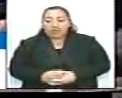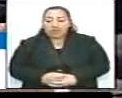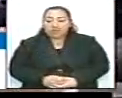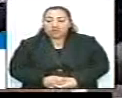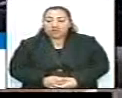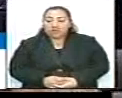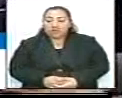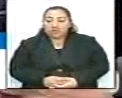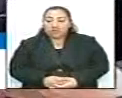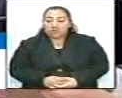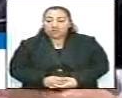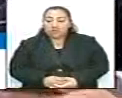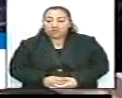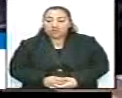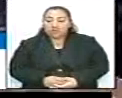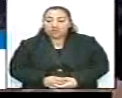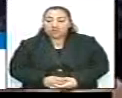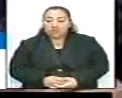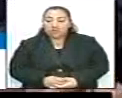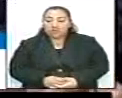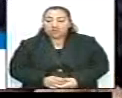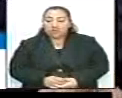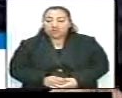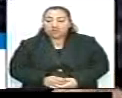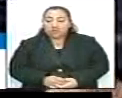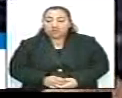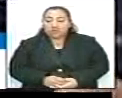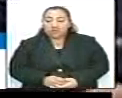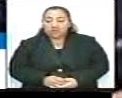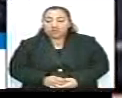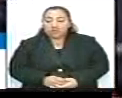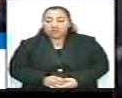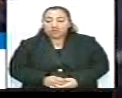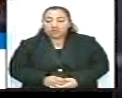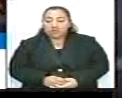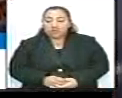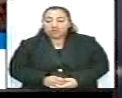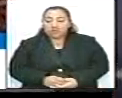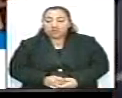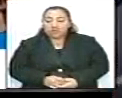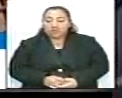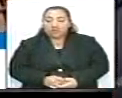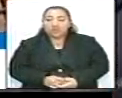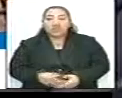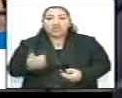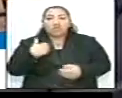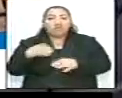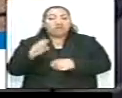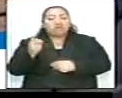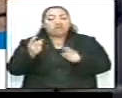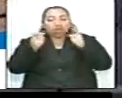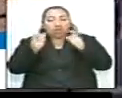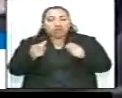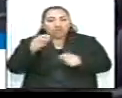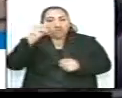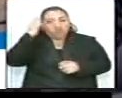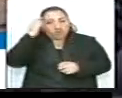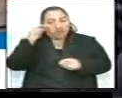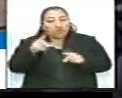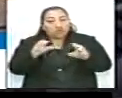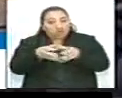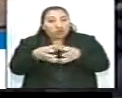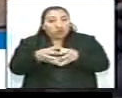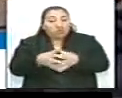esa motivación de que tenemos que hacer el primer control político con este